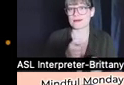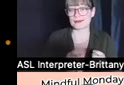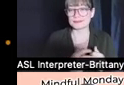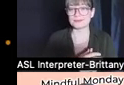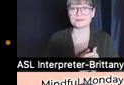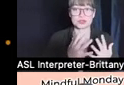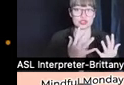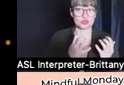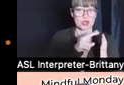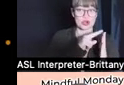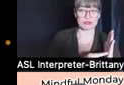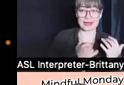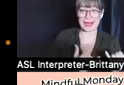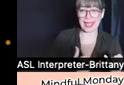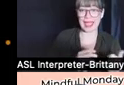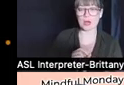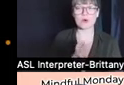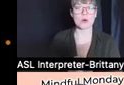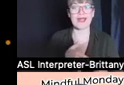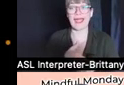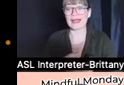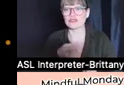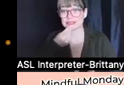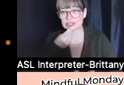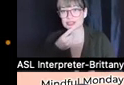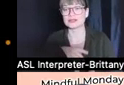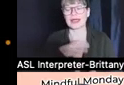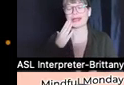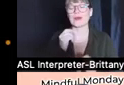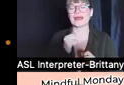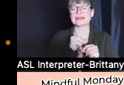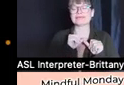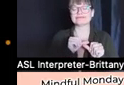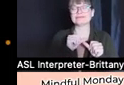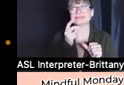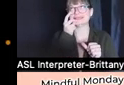quieres leerlo ahora o después de la hora de la cena.